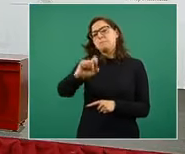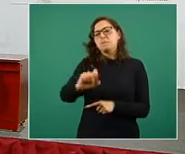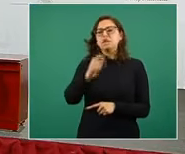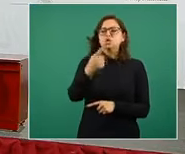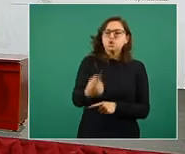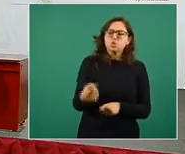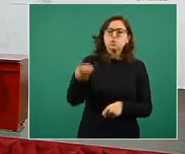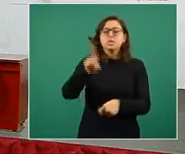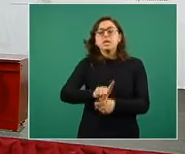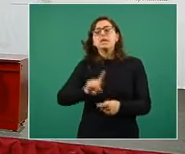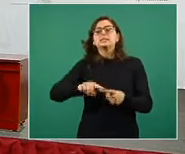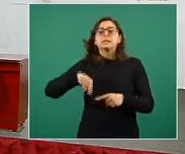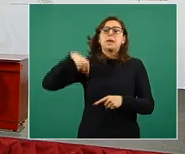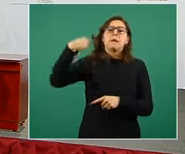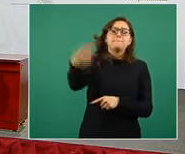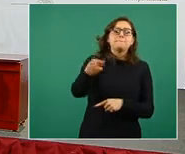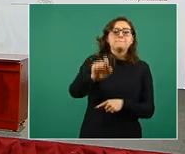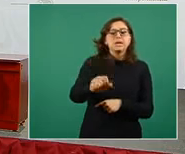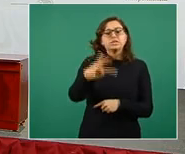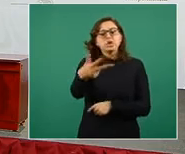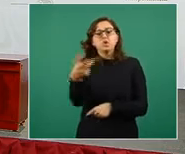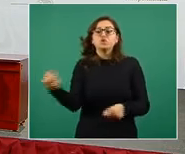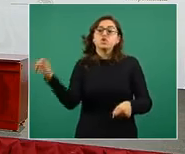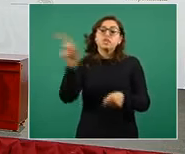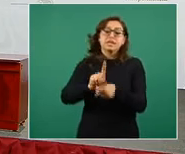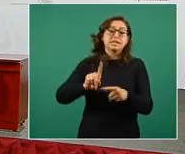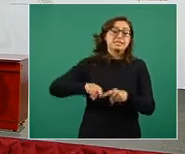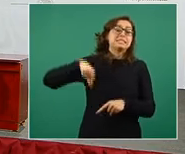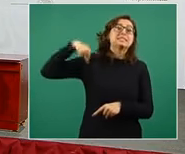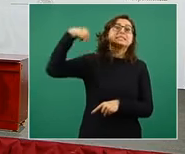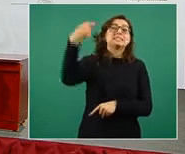explicado por el doctor López Ridaura hace una semana. La siguiente.